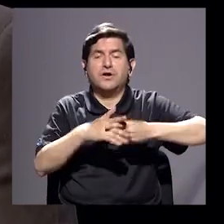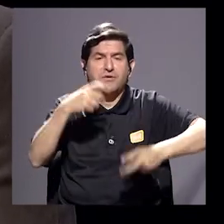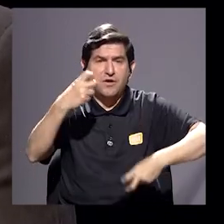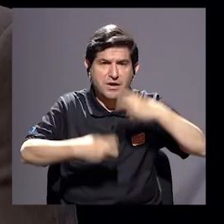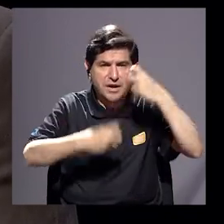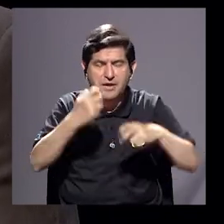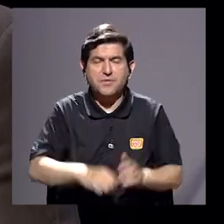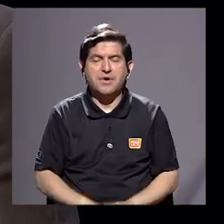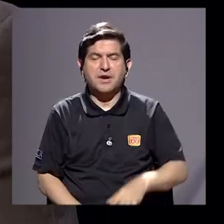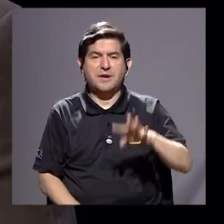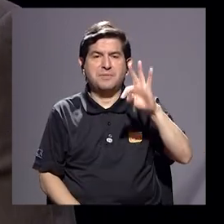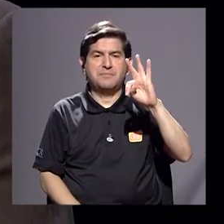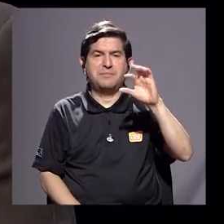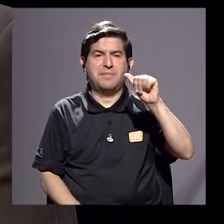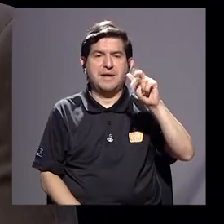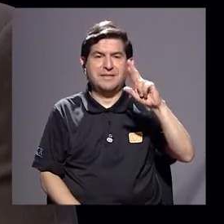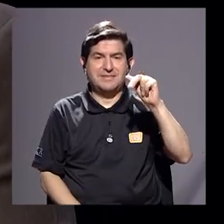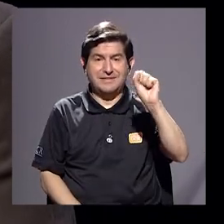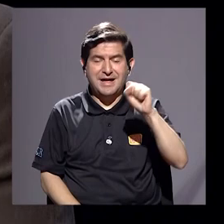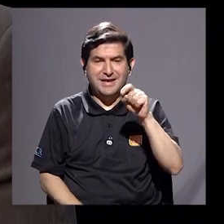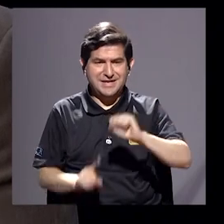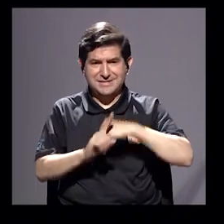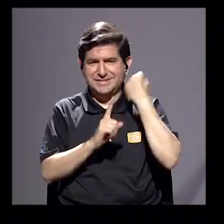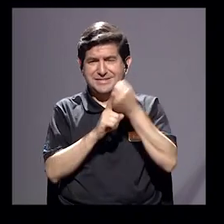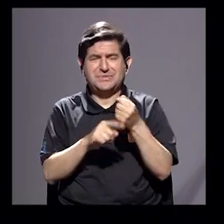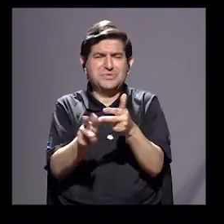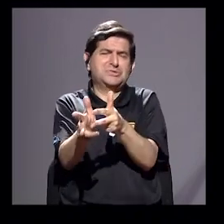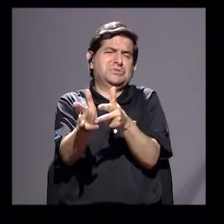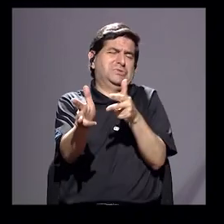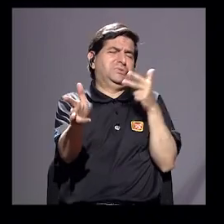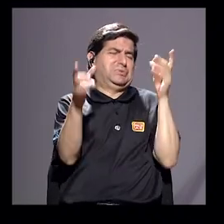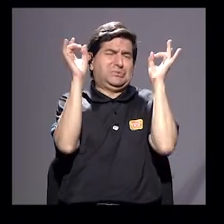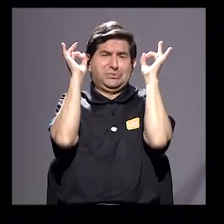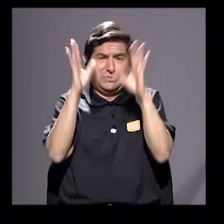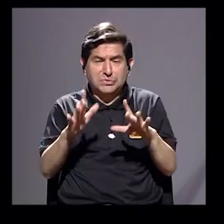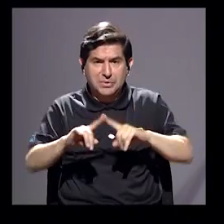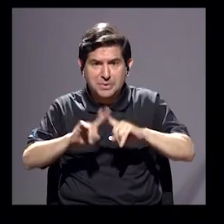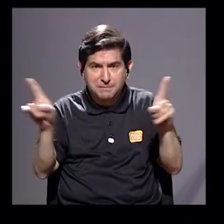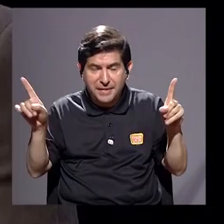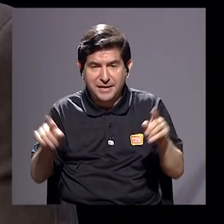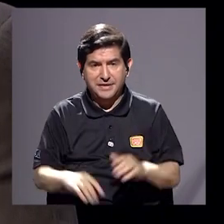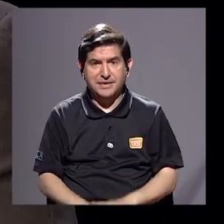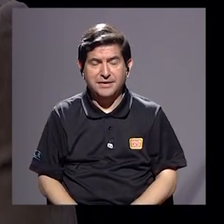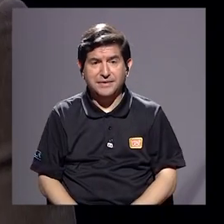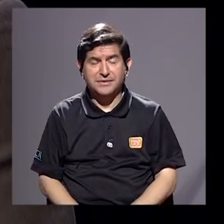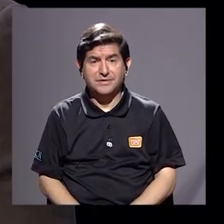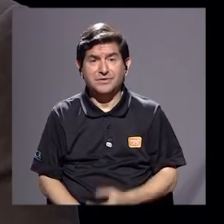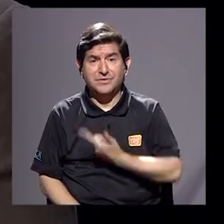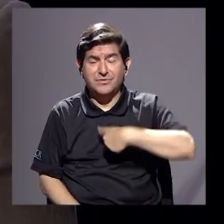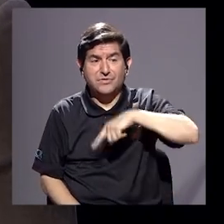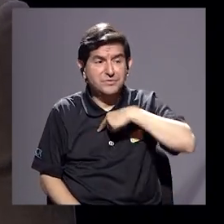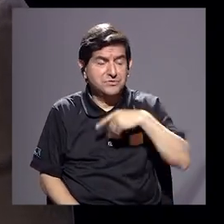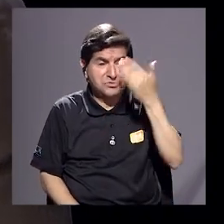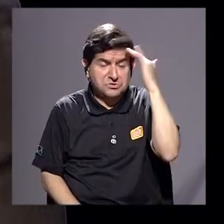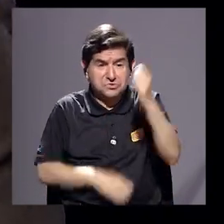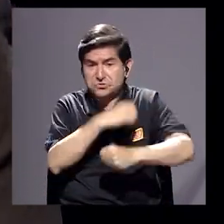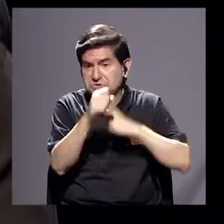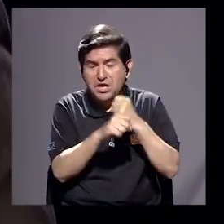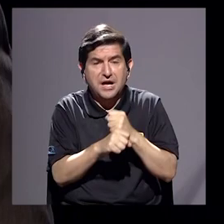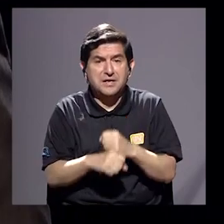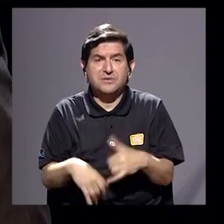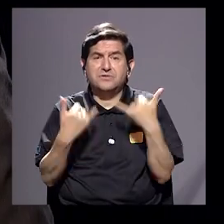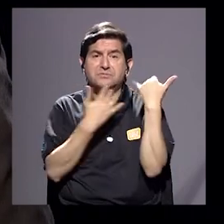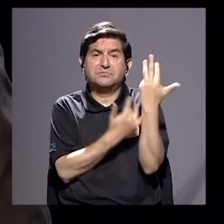de taras que es una barbaridad esa presa que se hace ahí pero llevamos décadas bueno no sé cuántos años ya